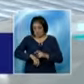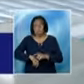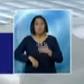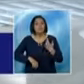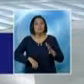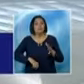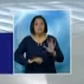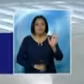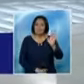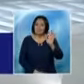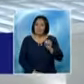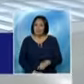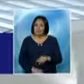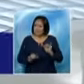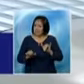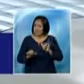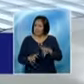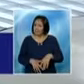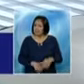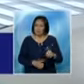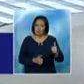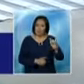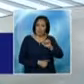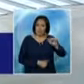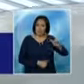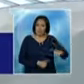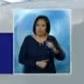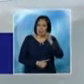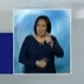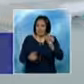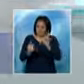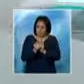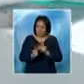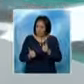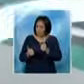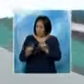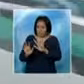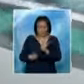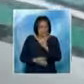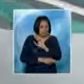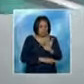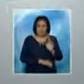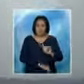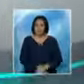nos toca despedir. Amigos, quédense con Amor, Amor, Amor y nos vemos mañana. Que les vaya muy bien. Buenas tardes. Chao.